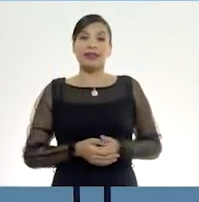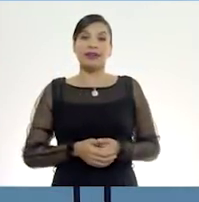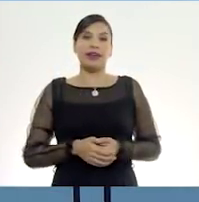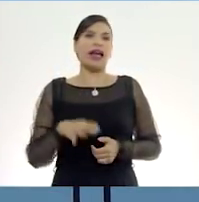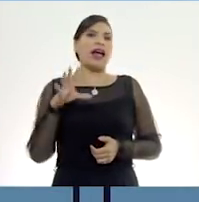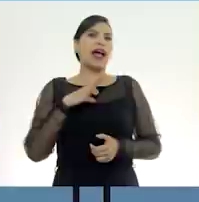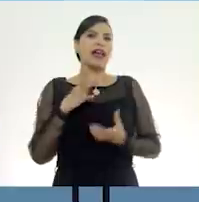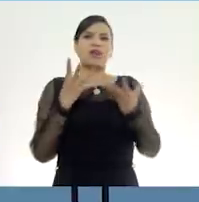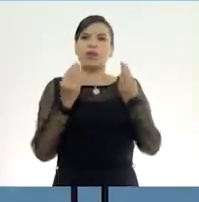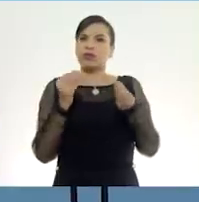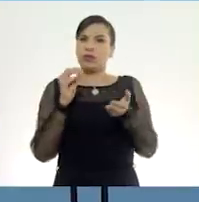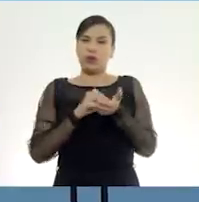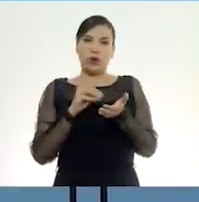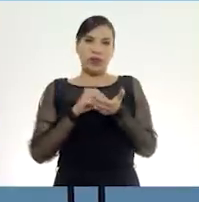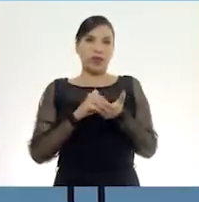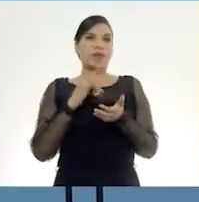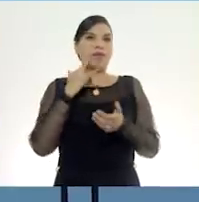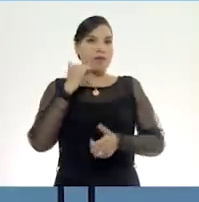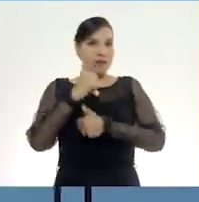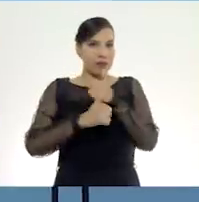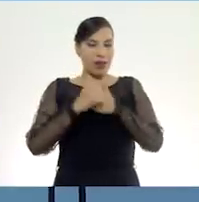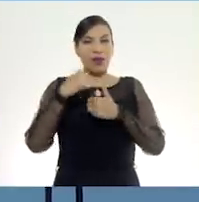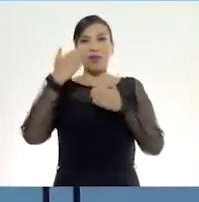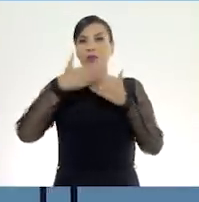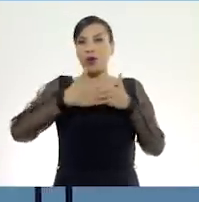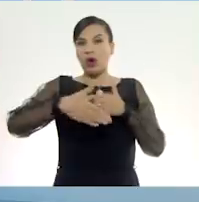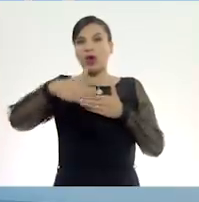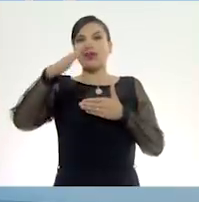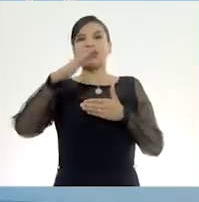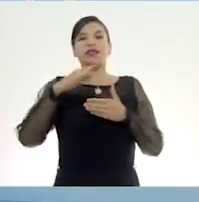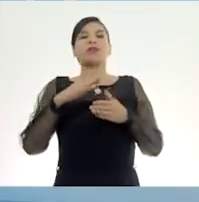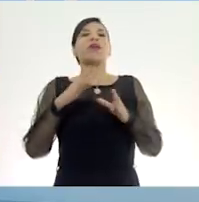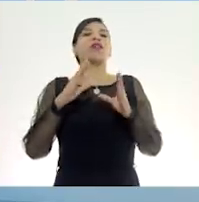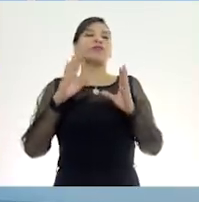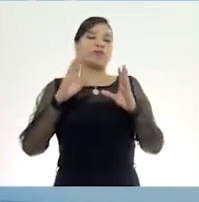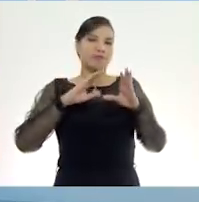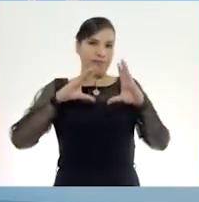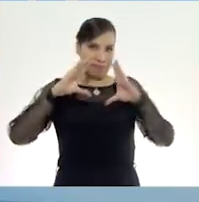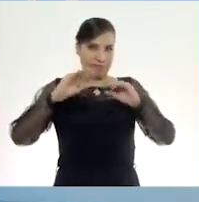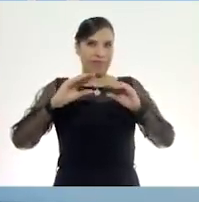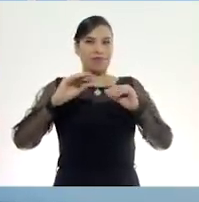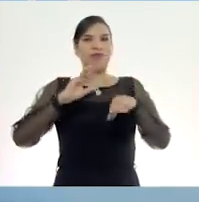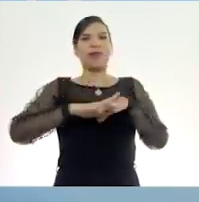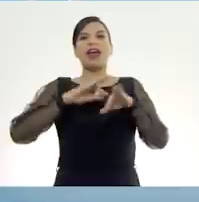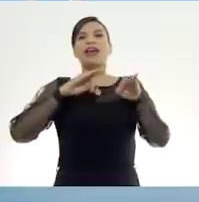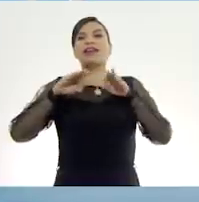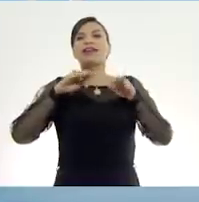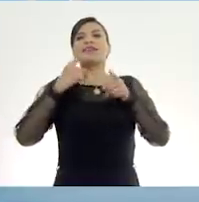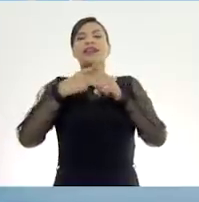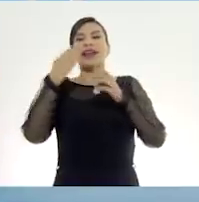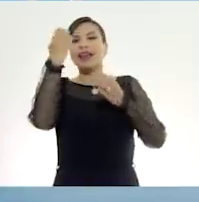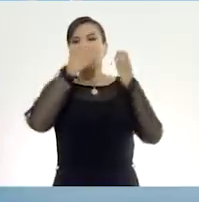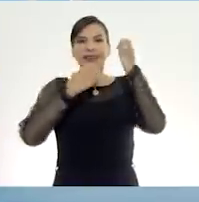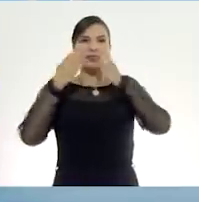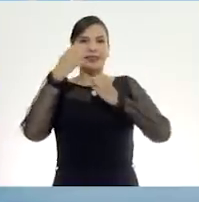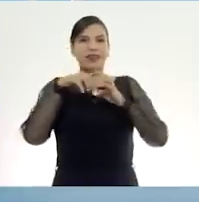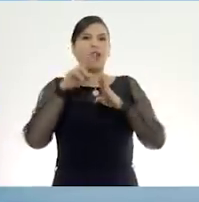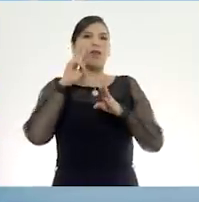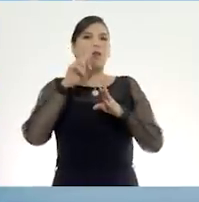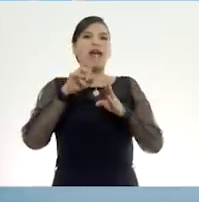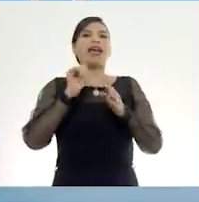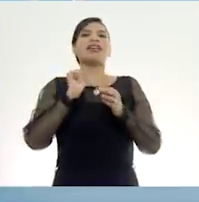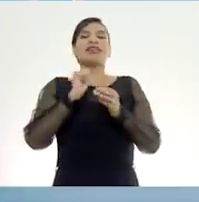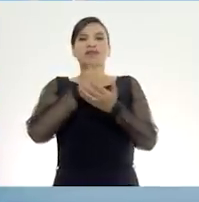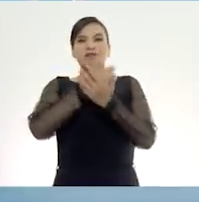había mucho todavía por qué luchar. En próximas clases vamos a trabajar un poquito sobre analizar la información y